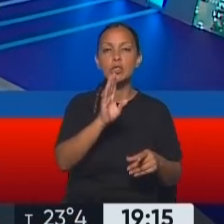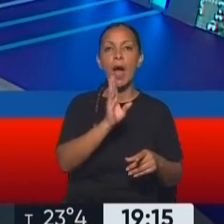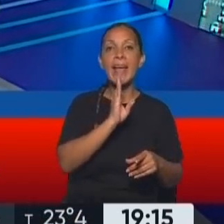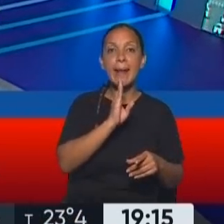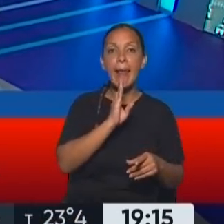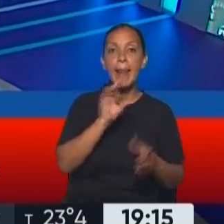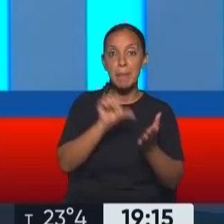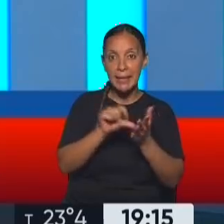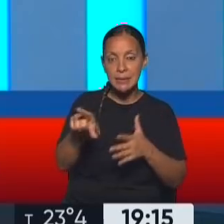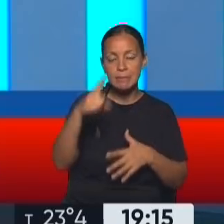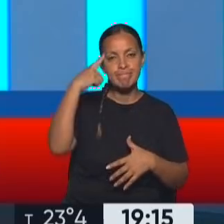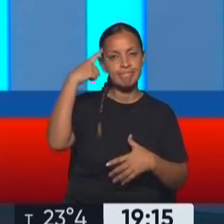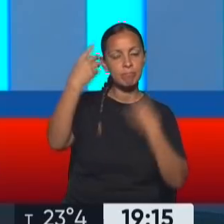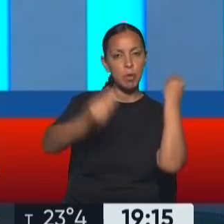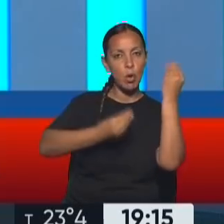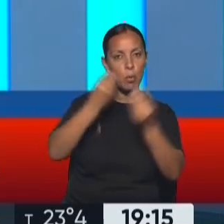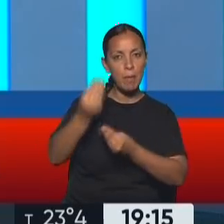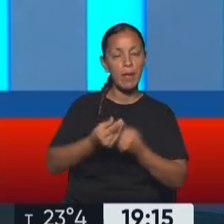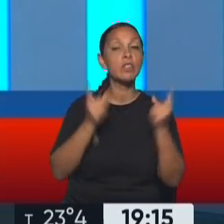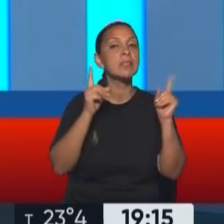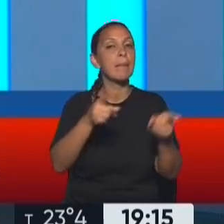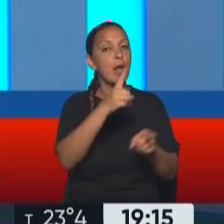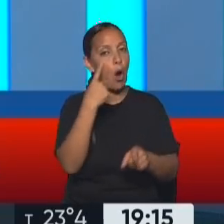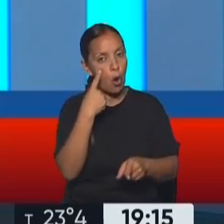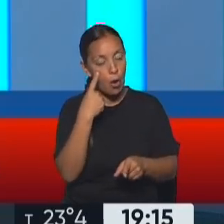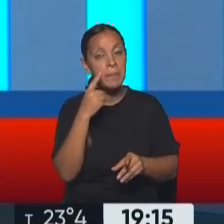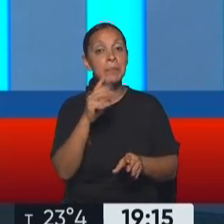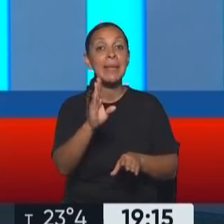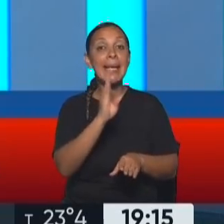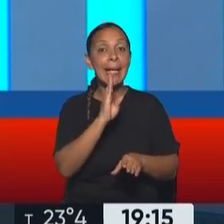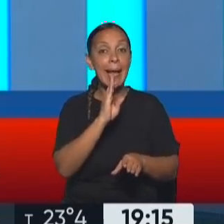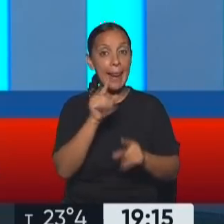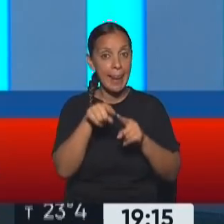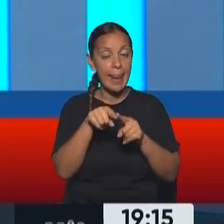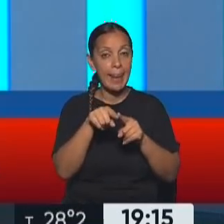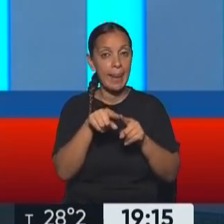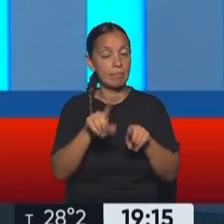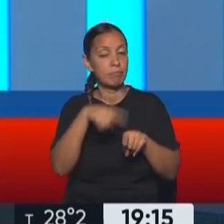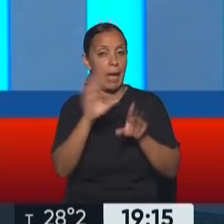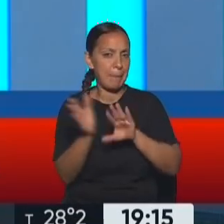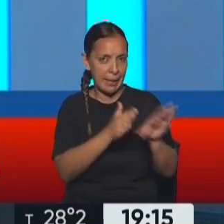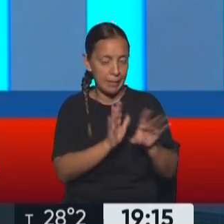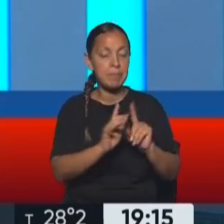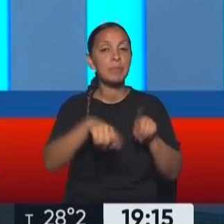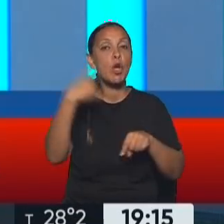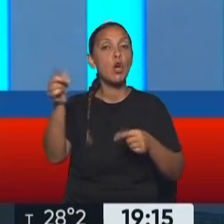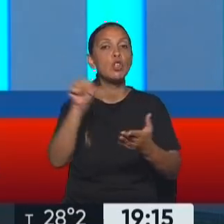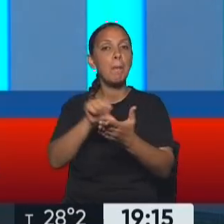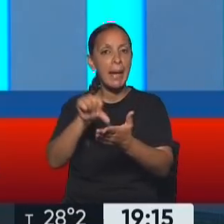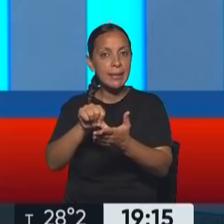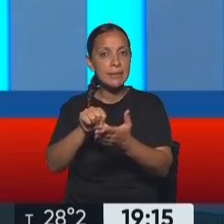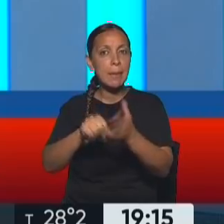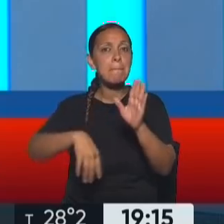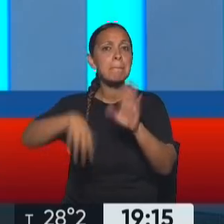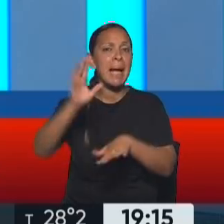mucho. Recordemos que hay un dato que no siempre se tiene en cuenta. Fuera de Israel, el país que tiene mayor cantidad